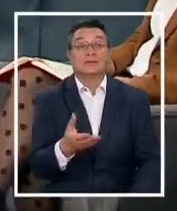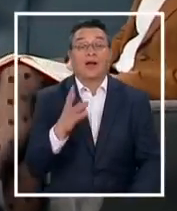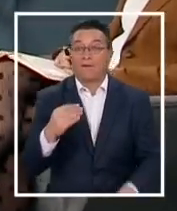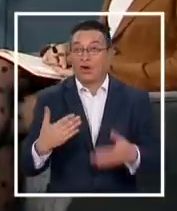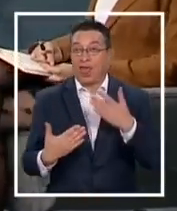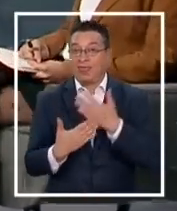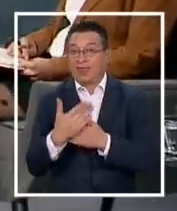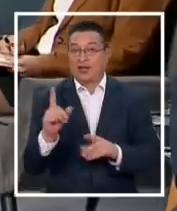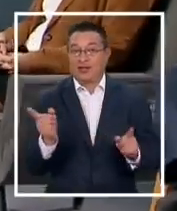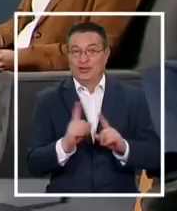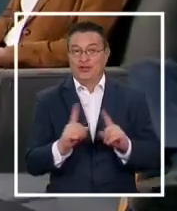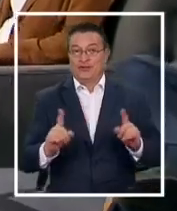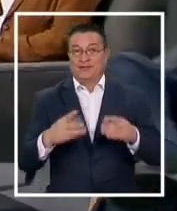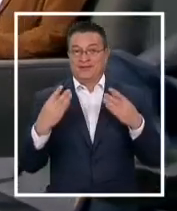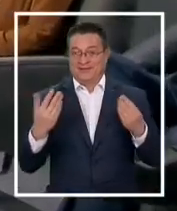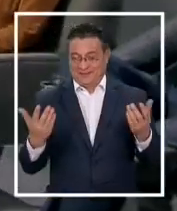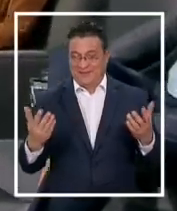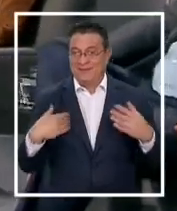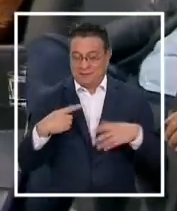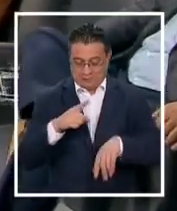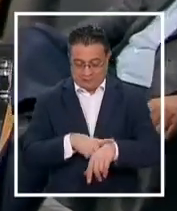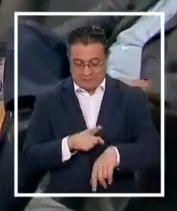días. No, está todo muy bien.